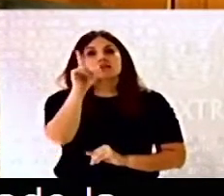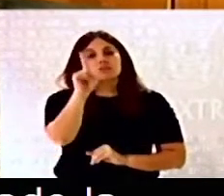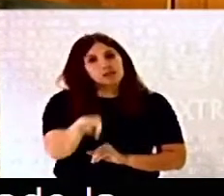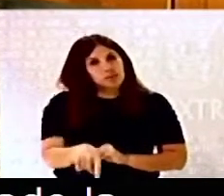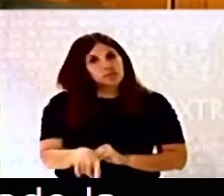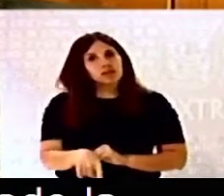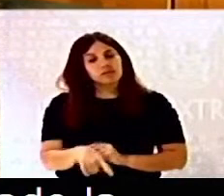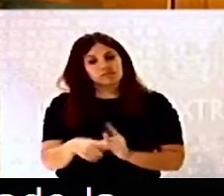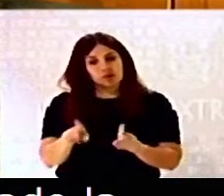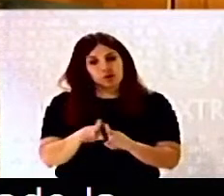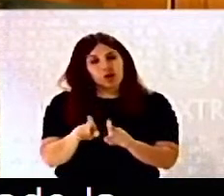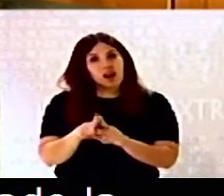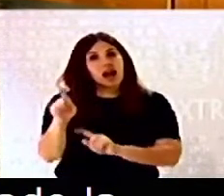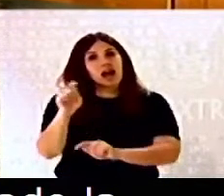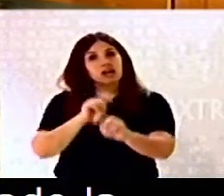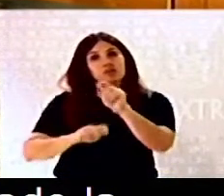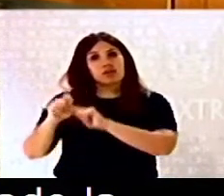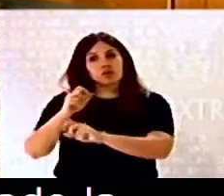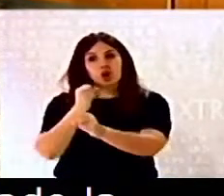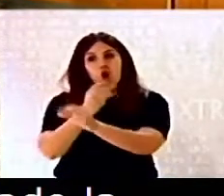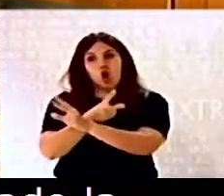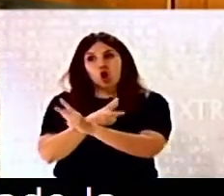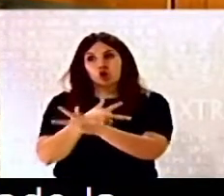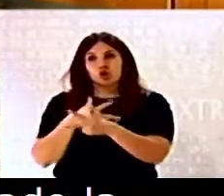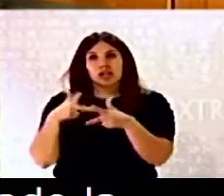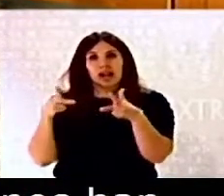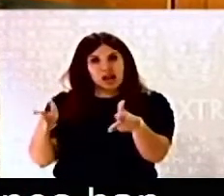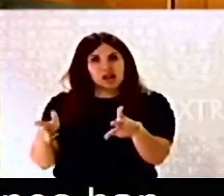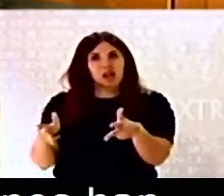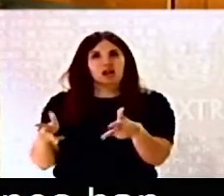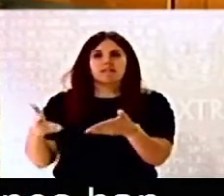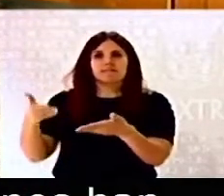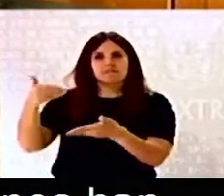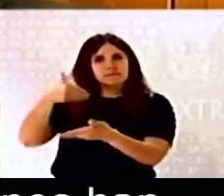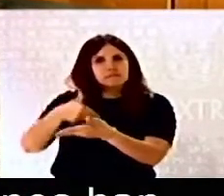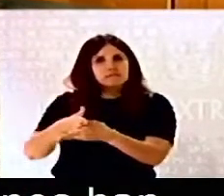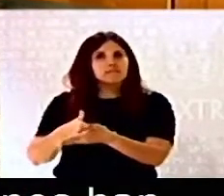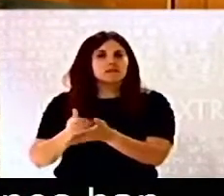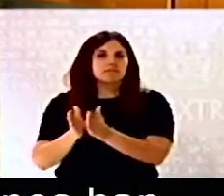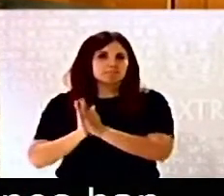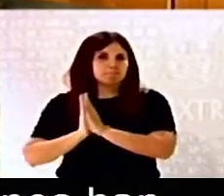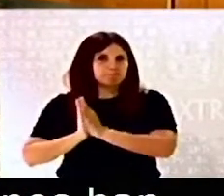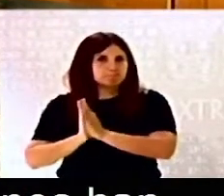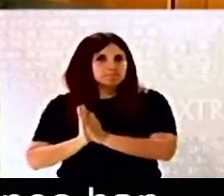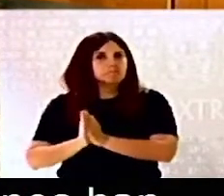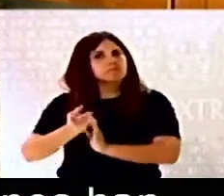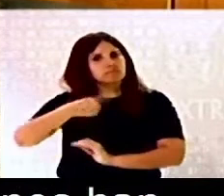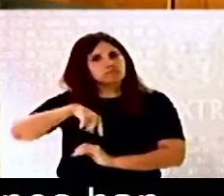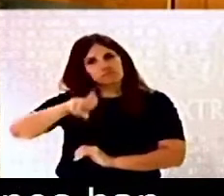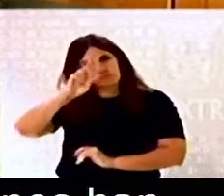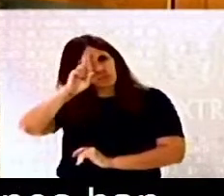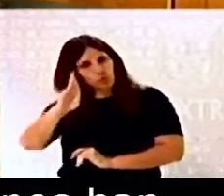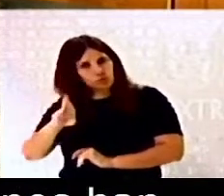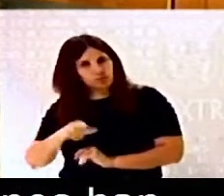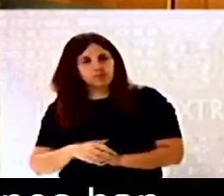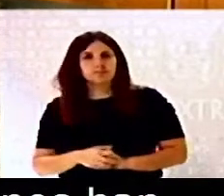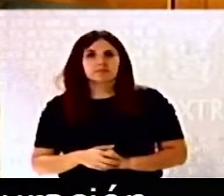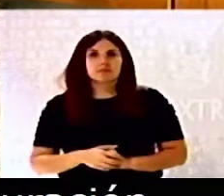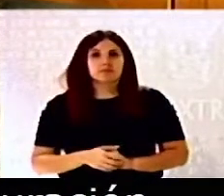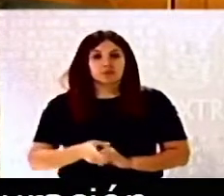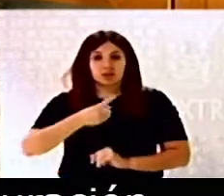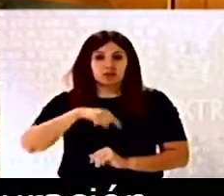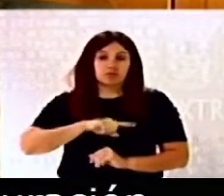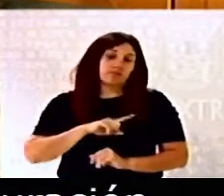como nos han pedido las asociaciones de hosteleros y de restauración, hemos respetado en todo momento que